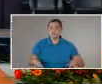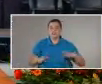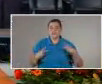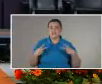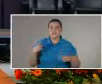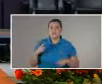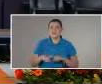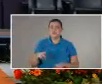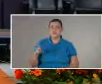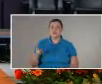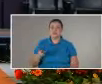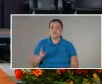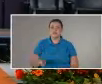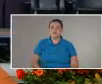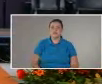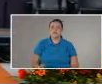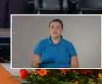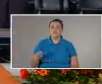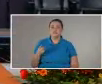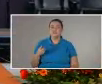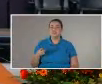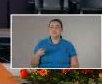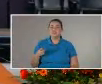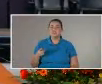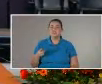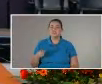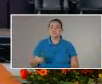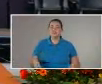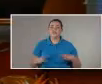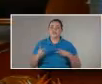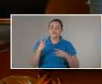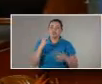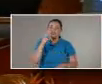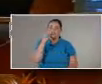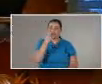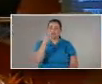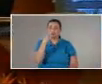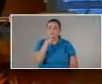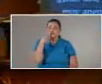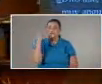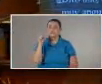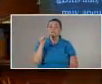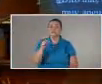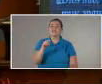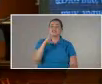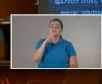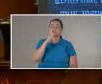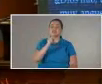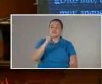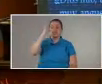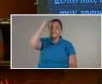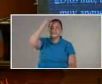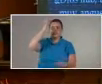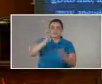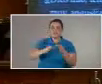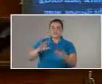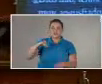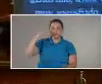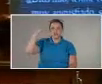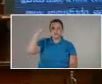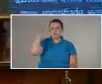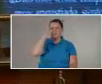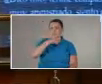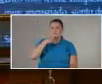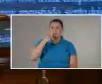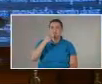entregar eso y viene a buscar a Dios, eso es fe. Esa es una dimensión maravillosa. En ellos